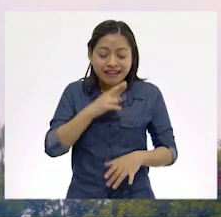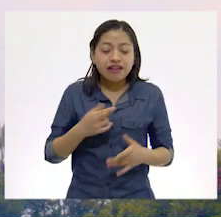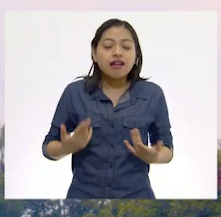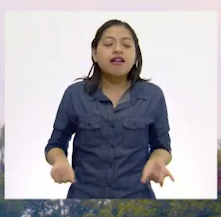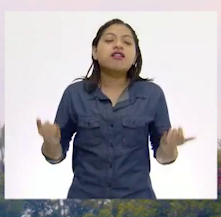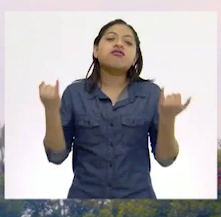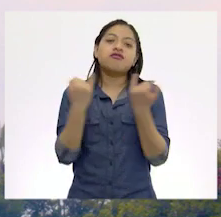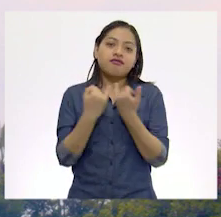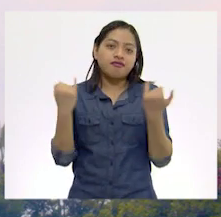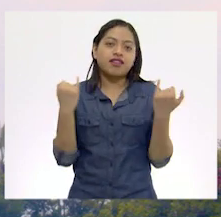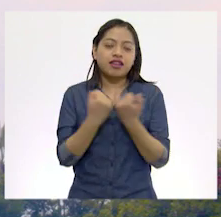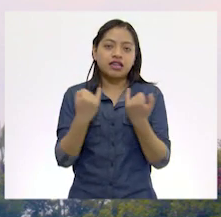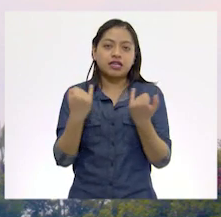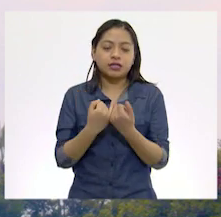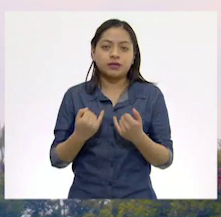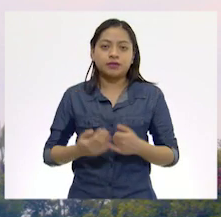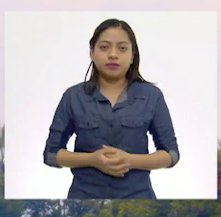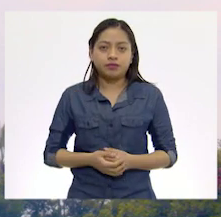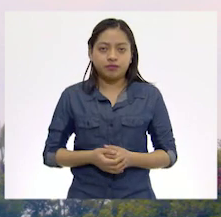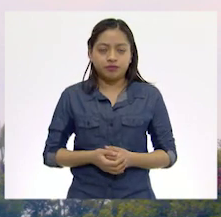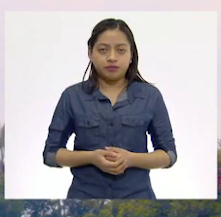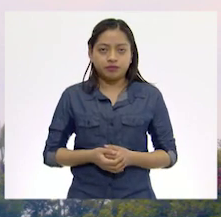así como lo que sería